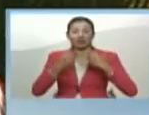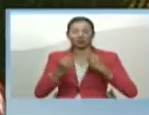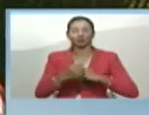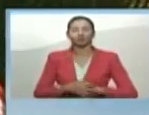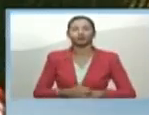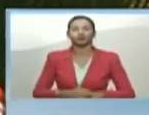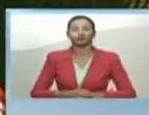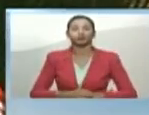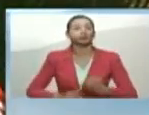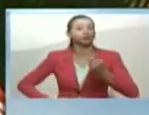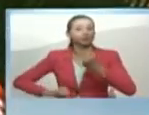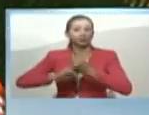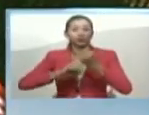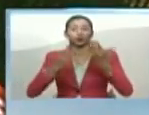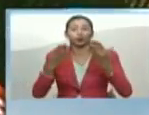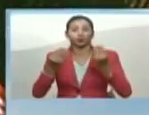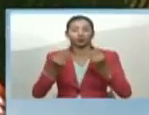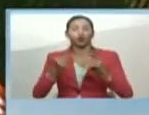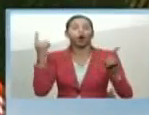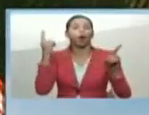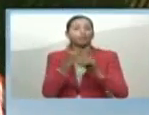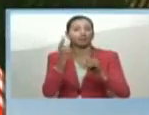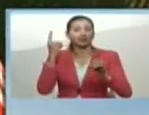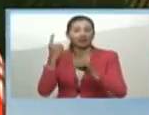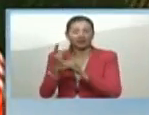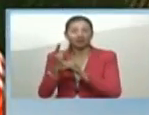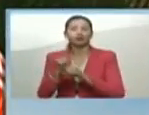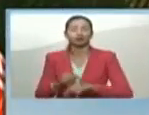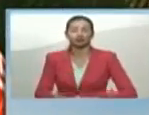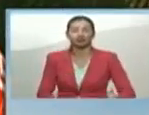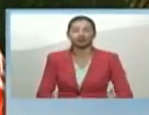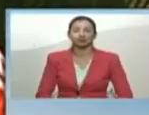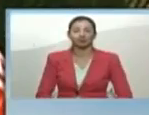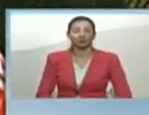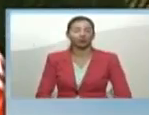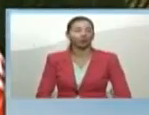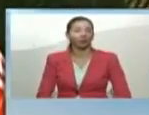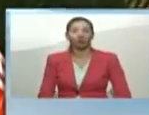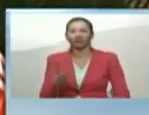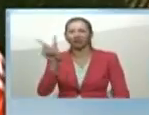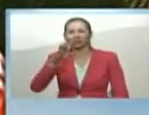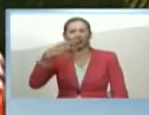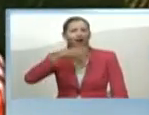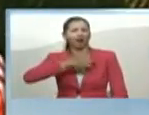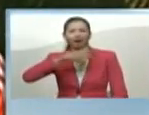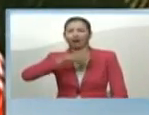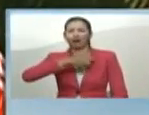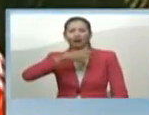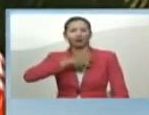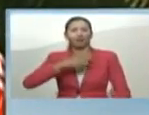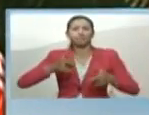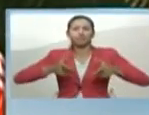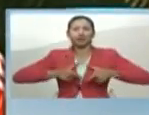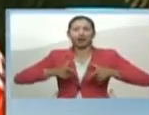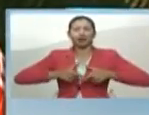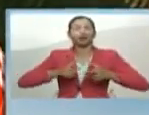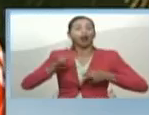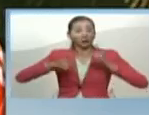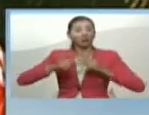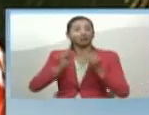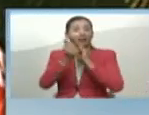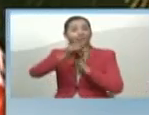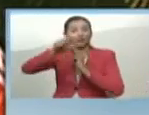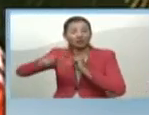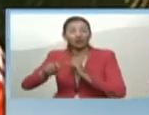habido bastante apoyo a los de alta competencia que le han dado glorias a Venezuela nuestros deportistas con alguna discapacidad nos han